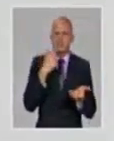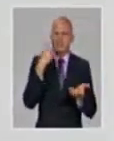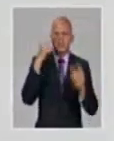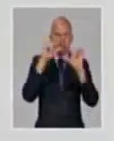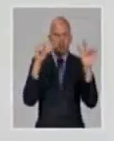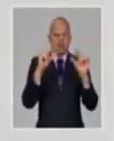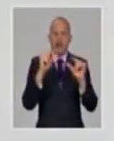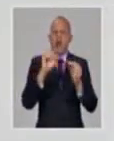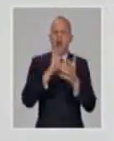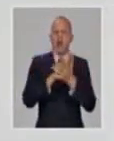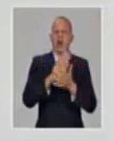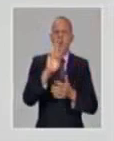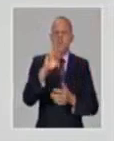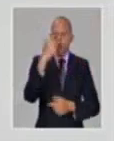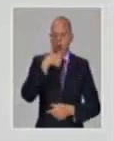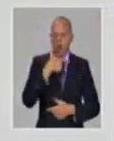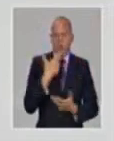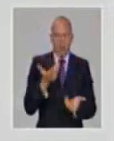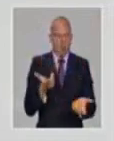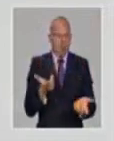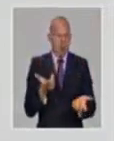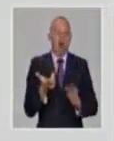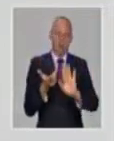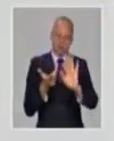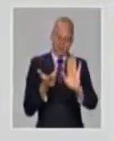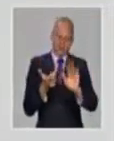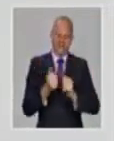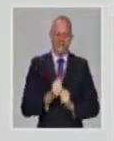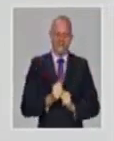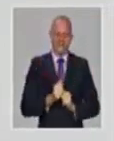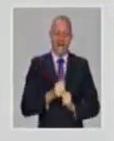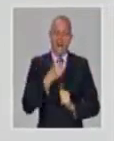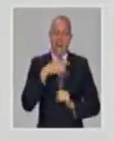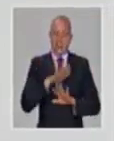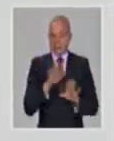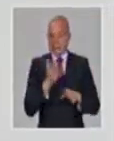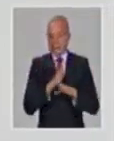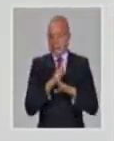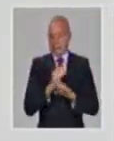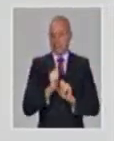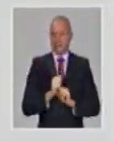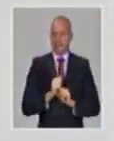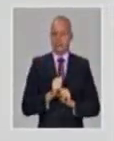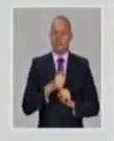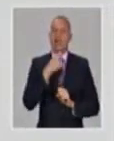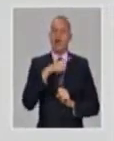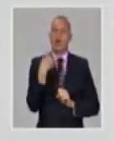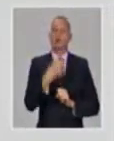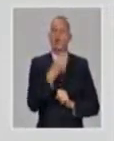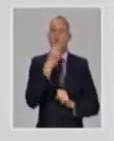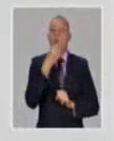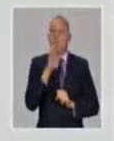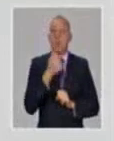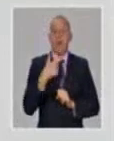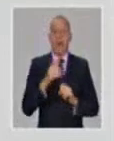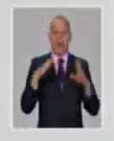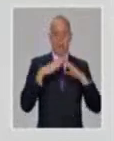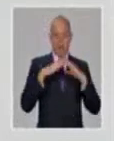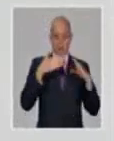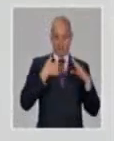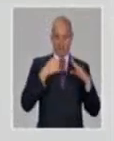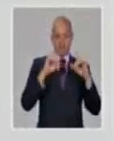el M3A. Ah, es que cuando tenemos un registro y un metro independiente de la vivienda,